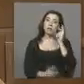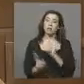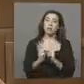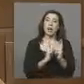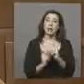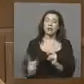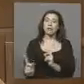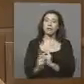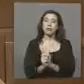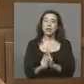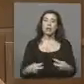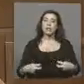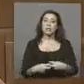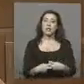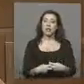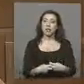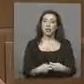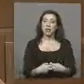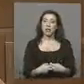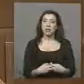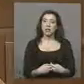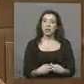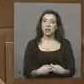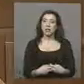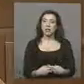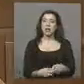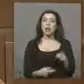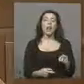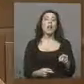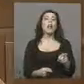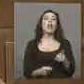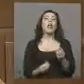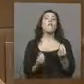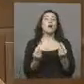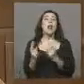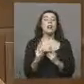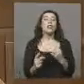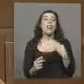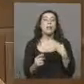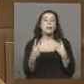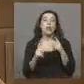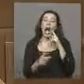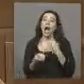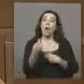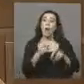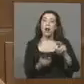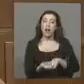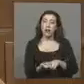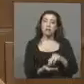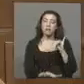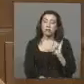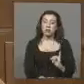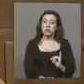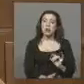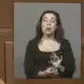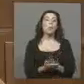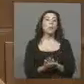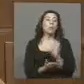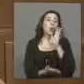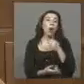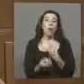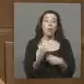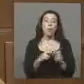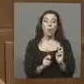el sindicato. Y la mejor relación entre ellos dependerá solo de ellos. ¿Hay huelga efectiva? Por cierto, porque si no hay huelga,